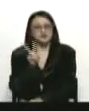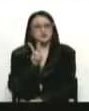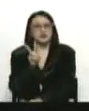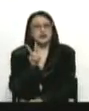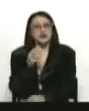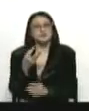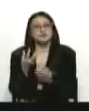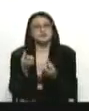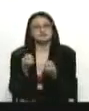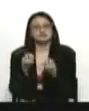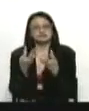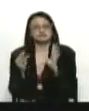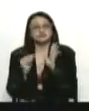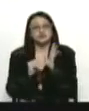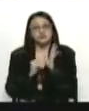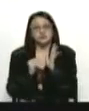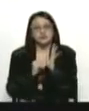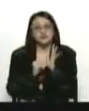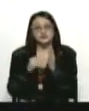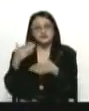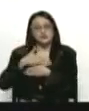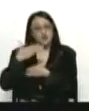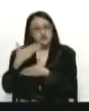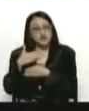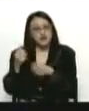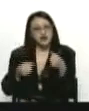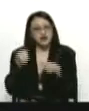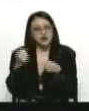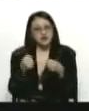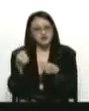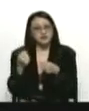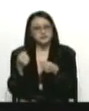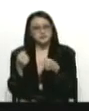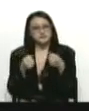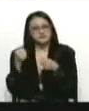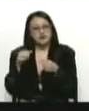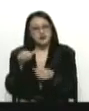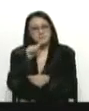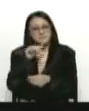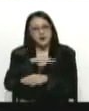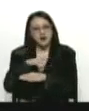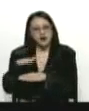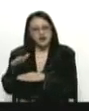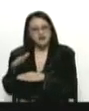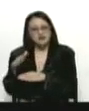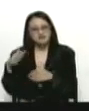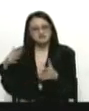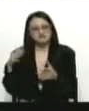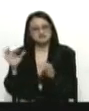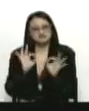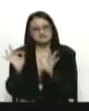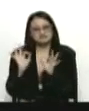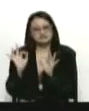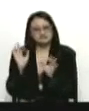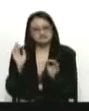varias oportunidades, por las fronteras terrestres, por la frontera marítima, amenazas de invasión